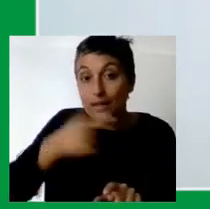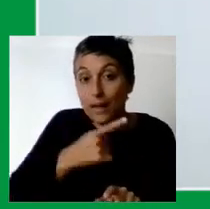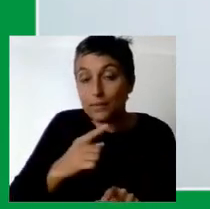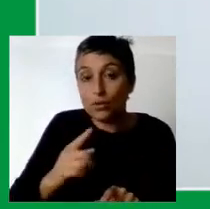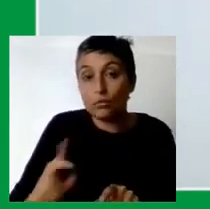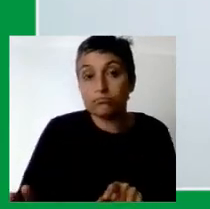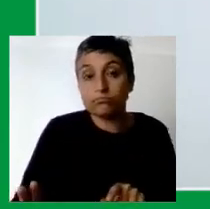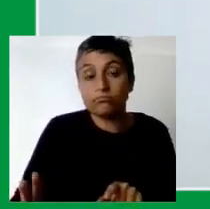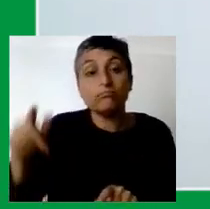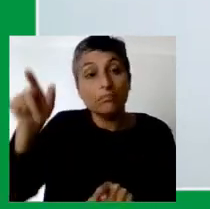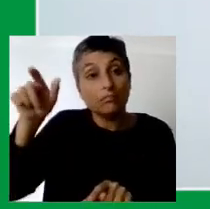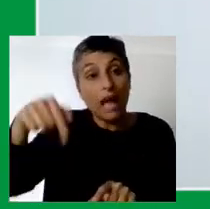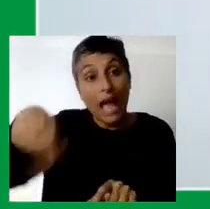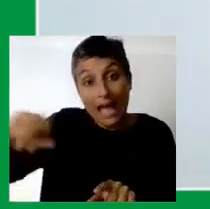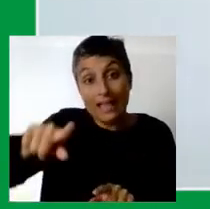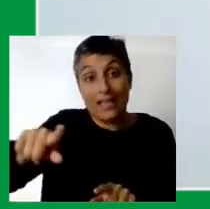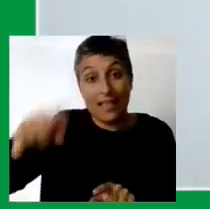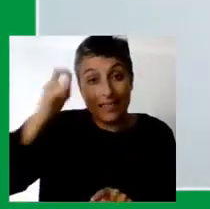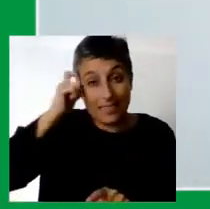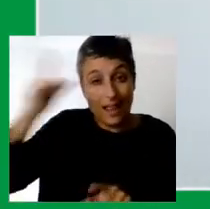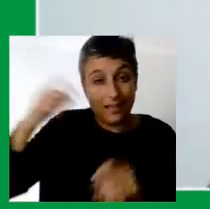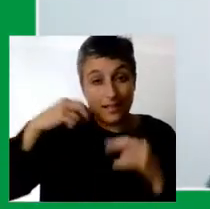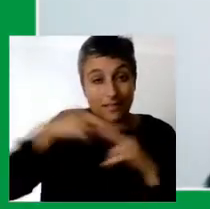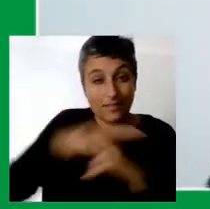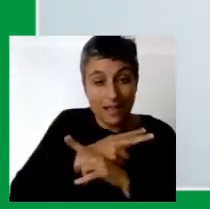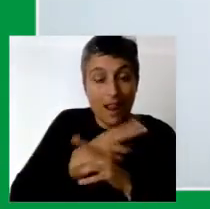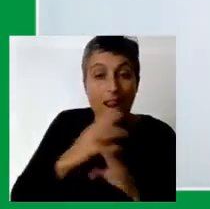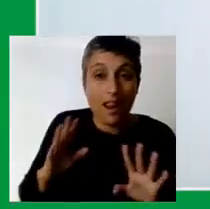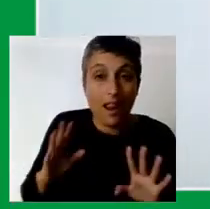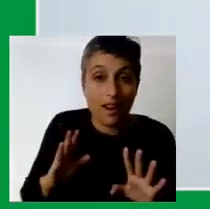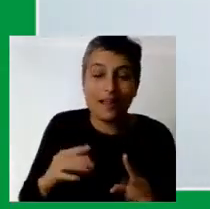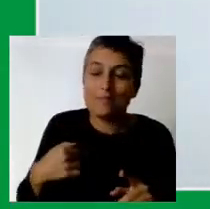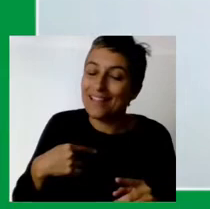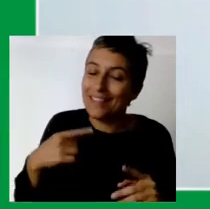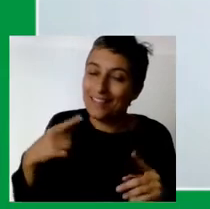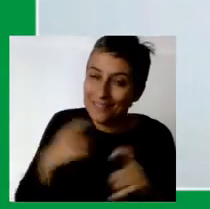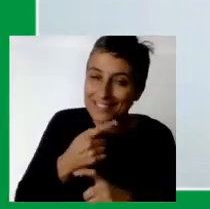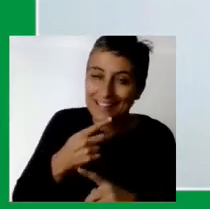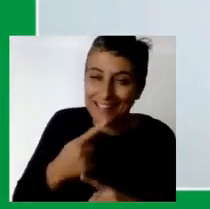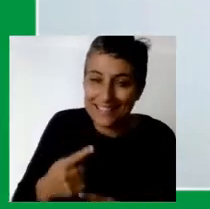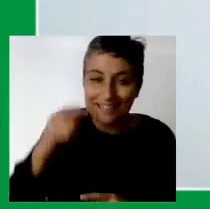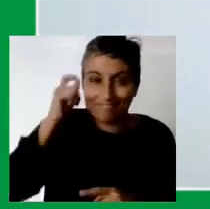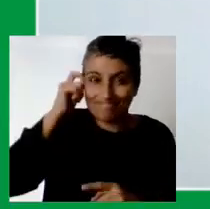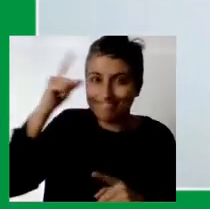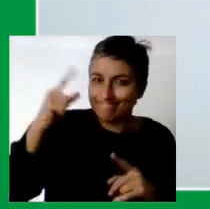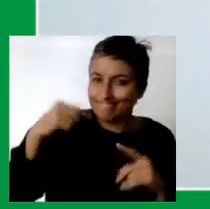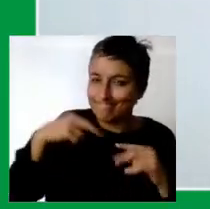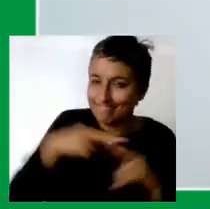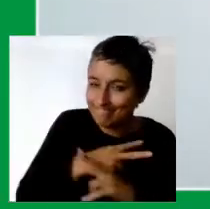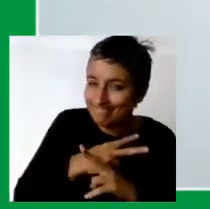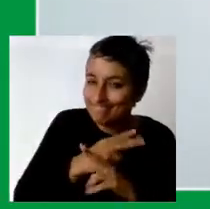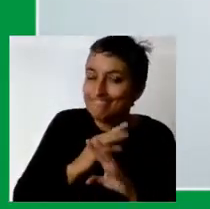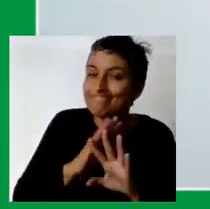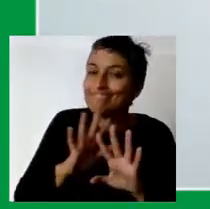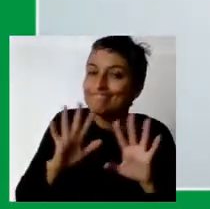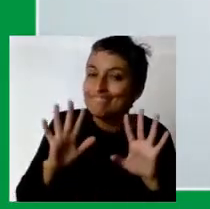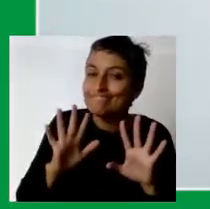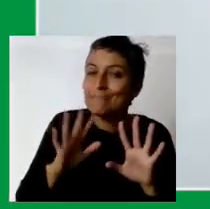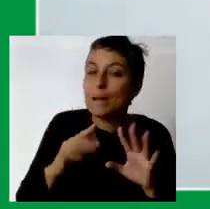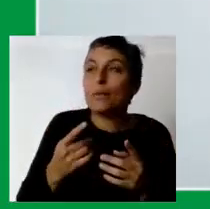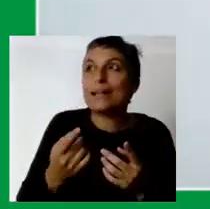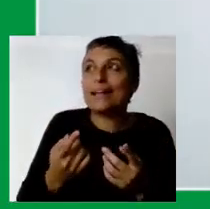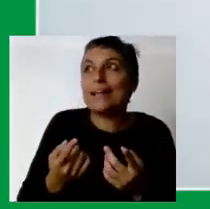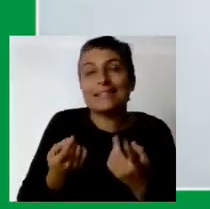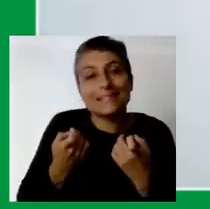inmediatamente la inteligencia, a mí me cuesta decir la inteligencia artificial, porque todavía tenemos tanto para aprender